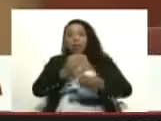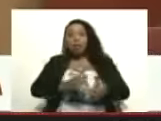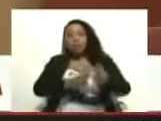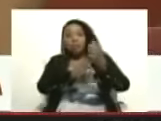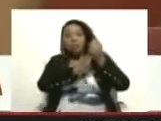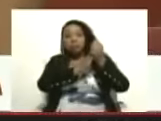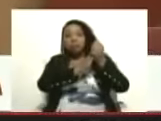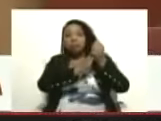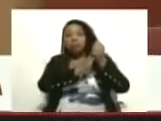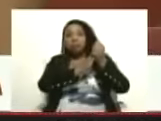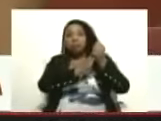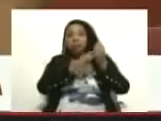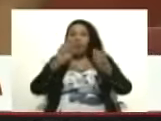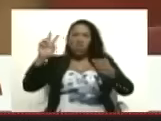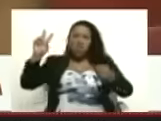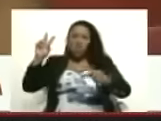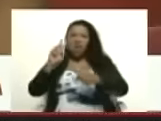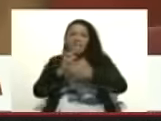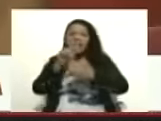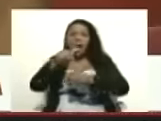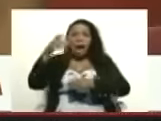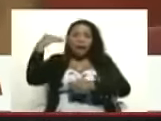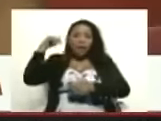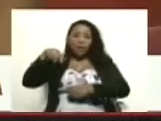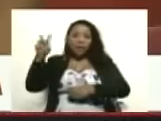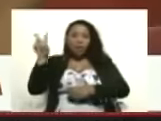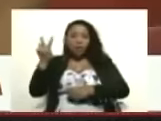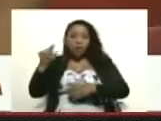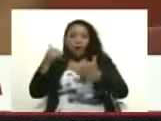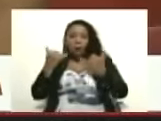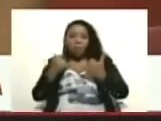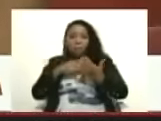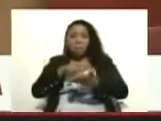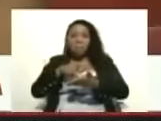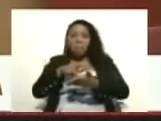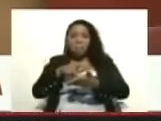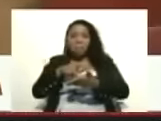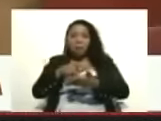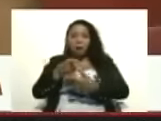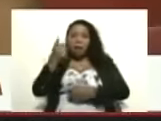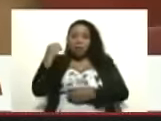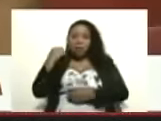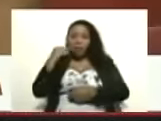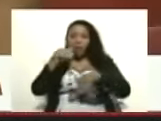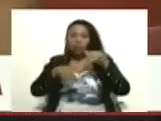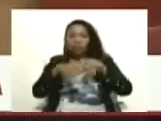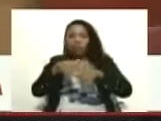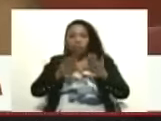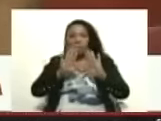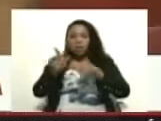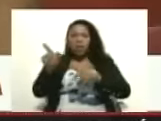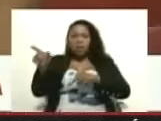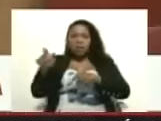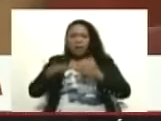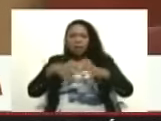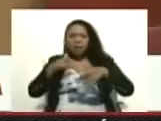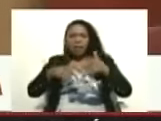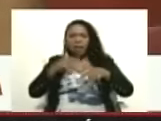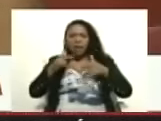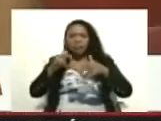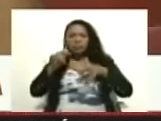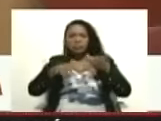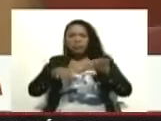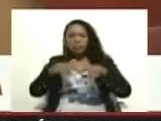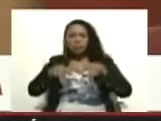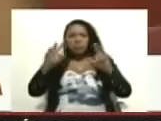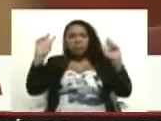eh de violencia en el país y que pues participaron el día de ayer puede tomarse este evento electoral incluso con